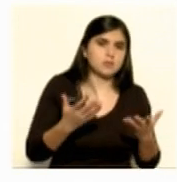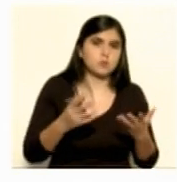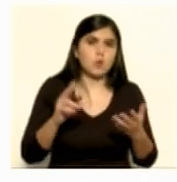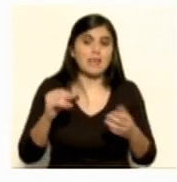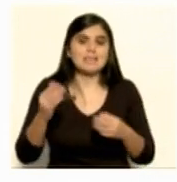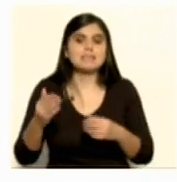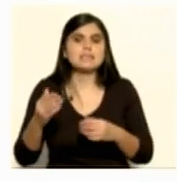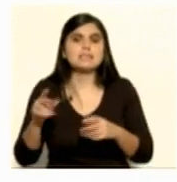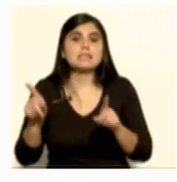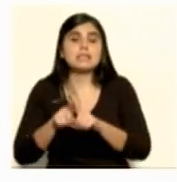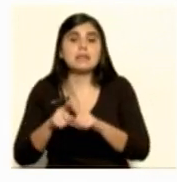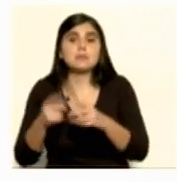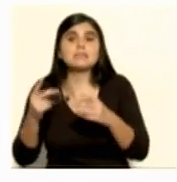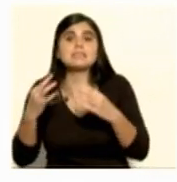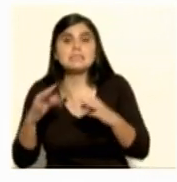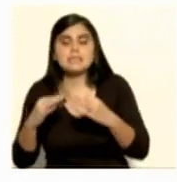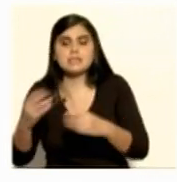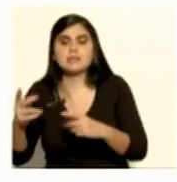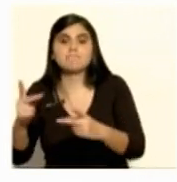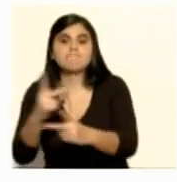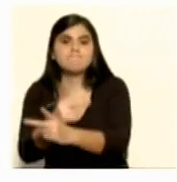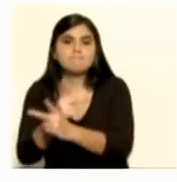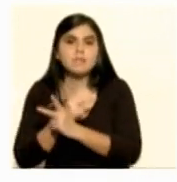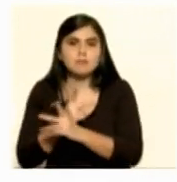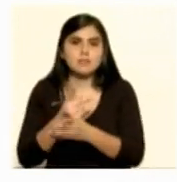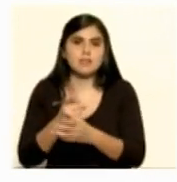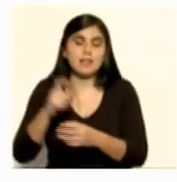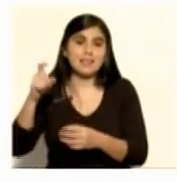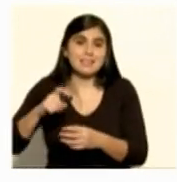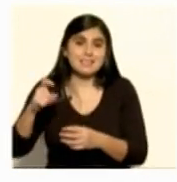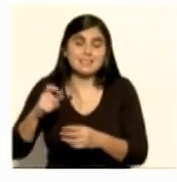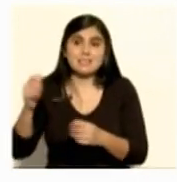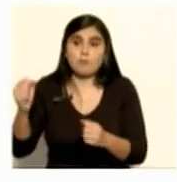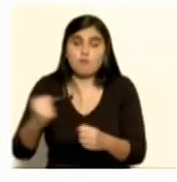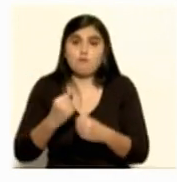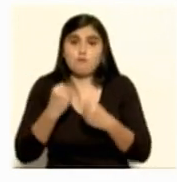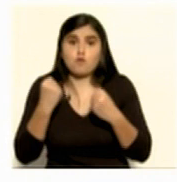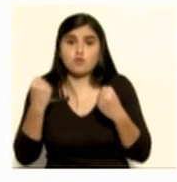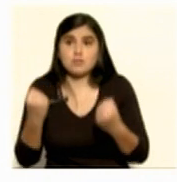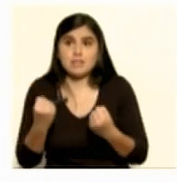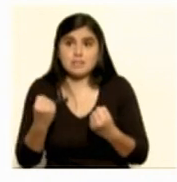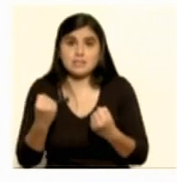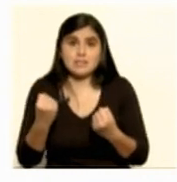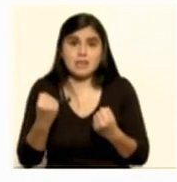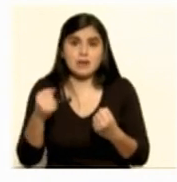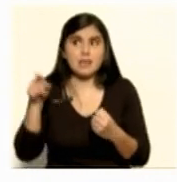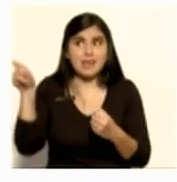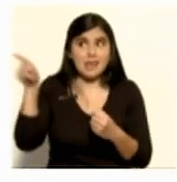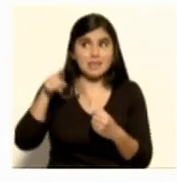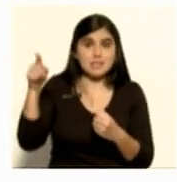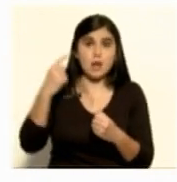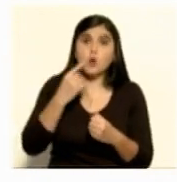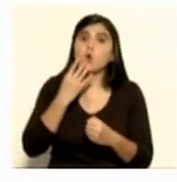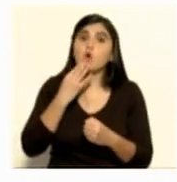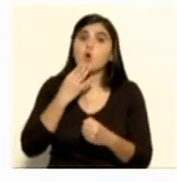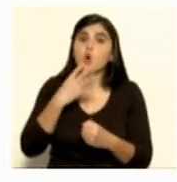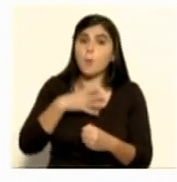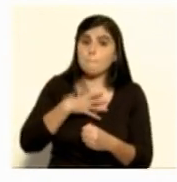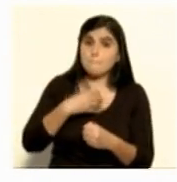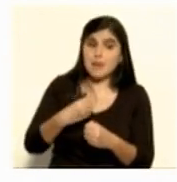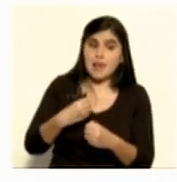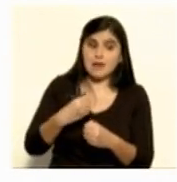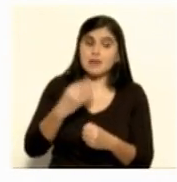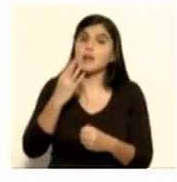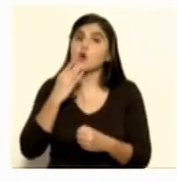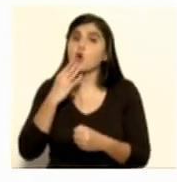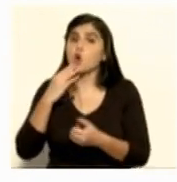la interdependencia. En la medida que fortalezcamos la cultura de prevención, que es esa marquita que llevamos ahí en verde en la